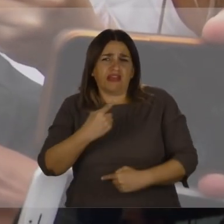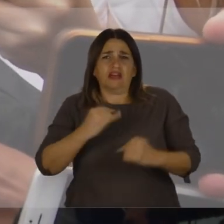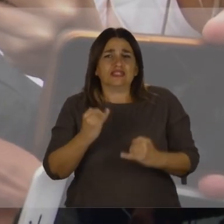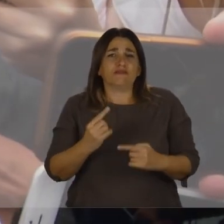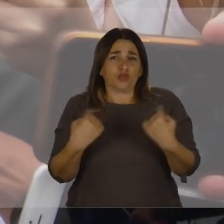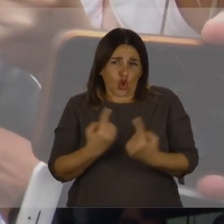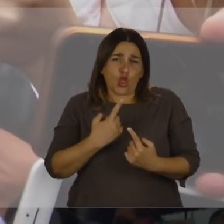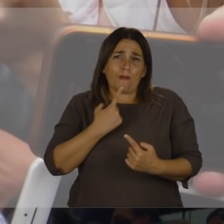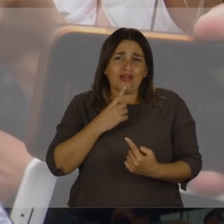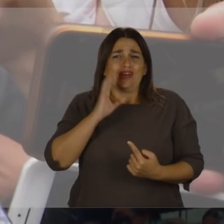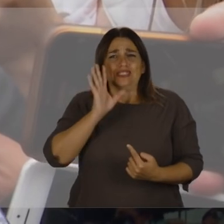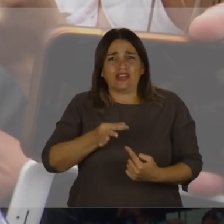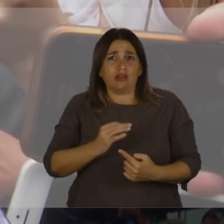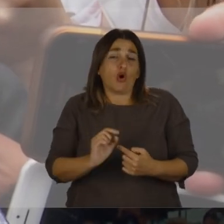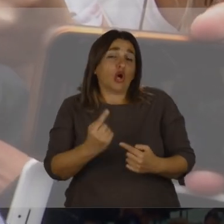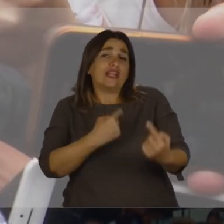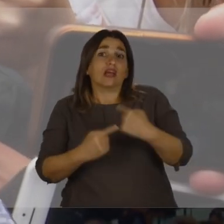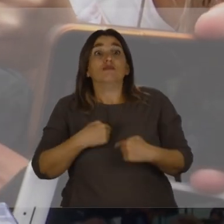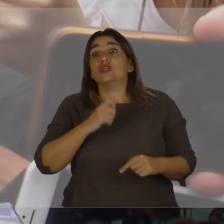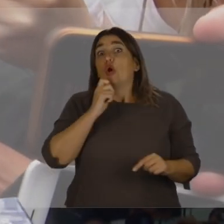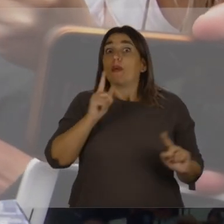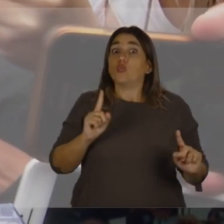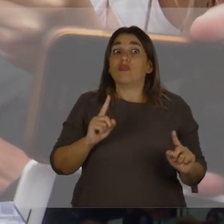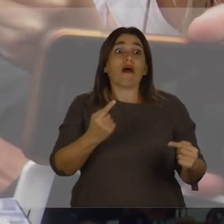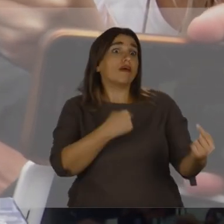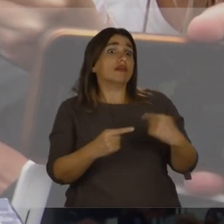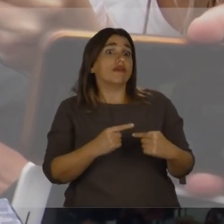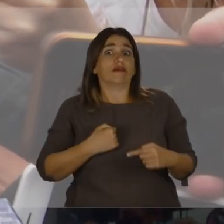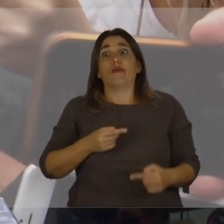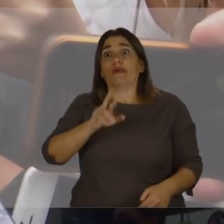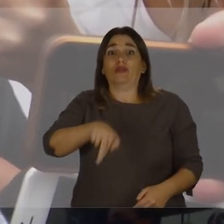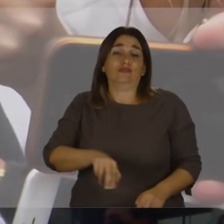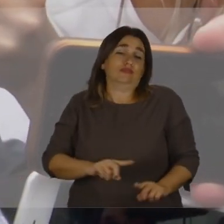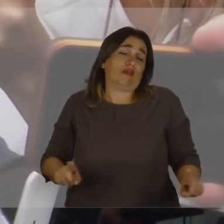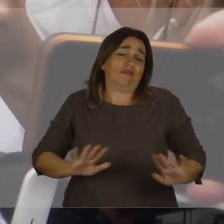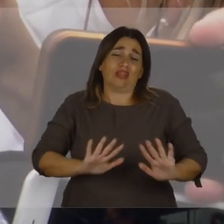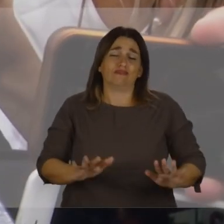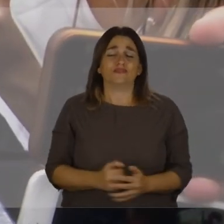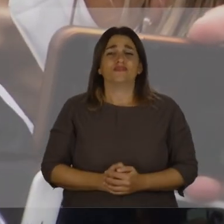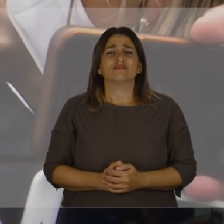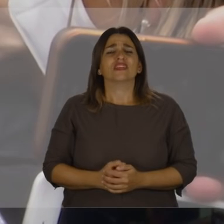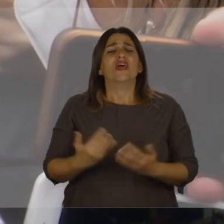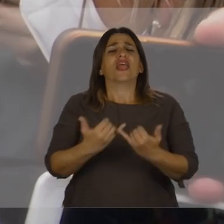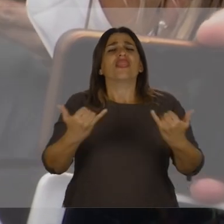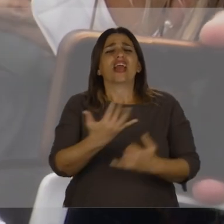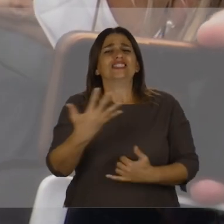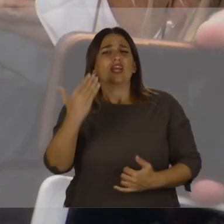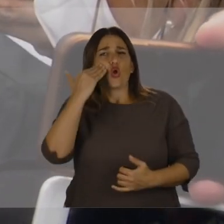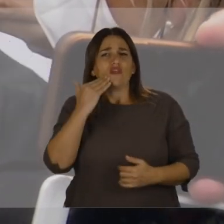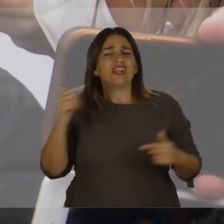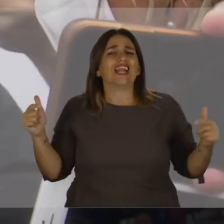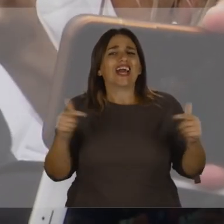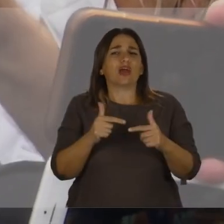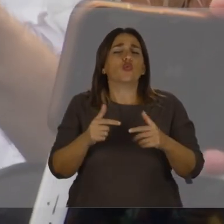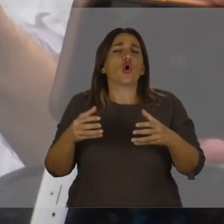políticos, y sobre todo los que somos gobierno, somos esencialmente criticables. El que no le guste, que agarre para otra cosa. Presidente, el 5 de abril va a reunir a la coalición. ¿Cuál